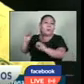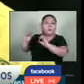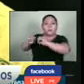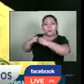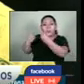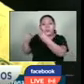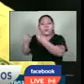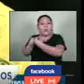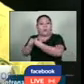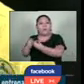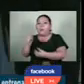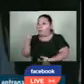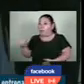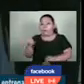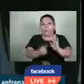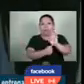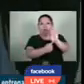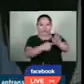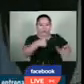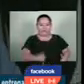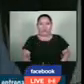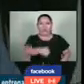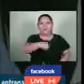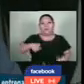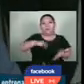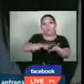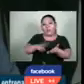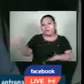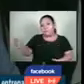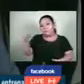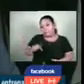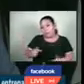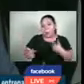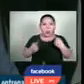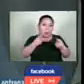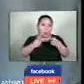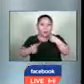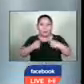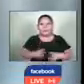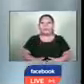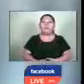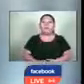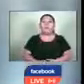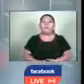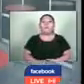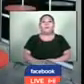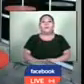gubernamentales. Representantes de comandos de salvamento fueron citados.